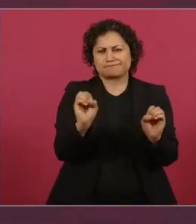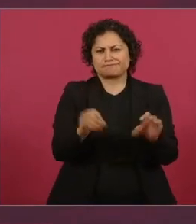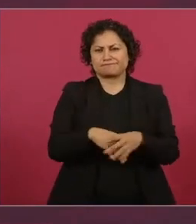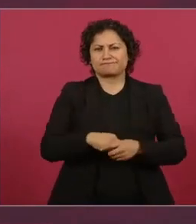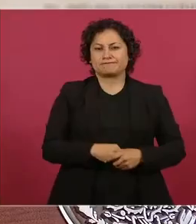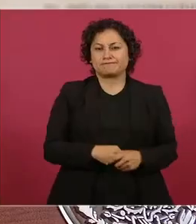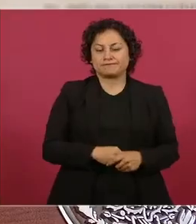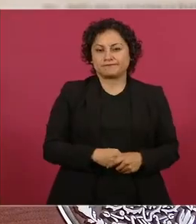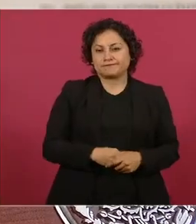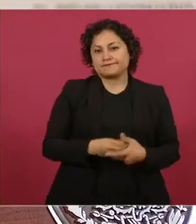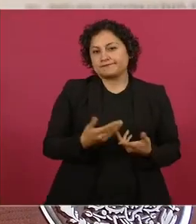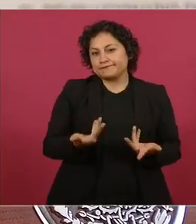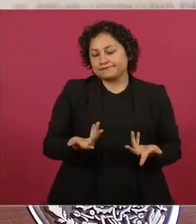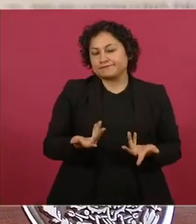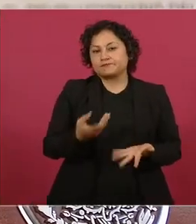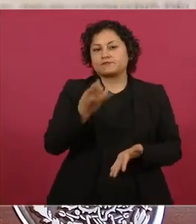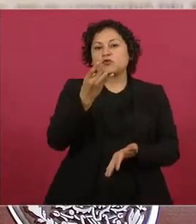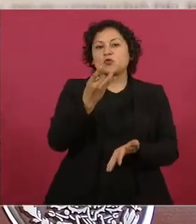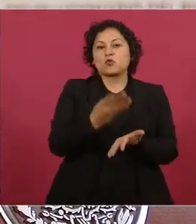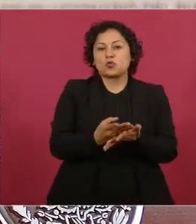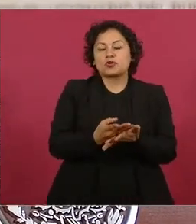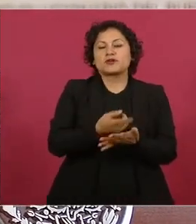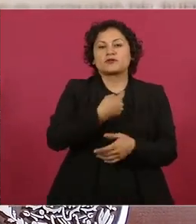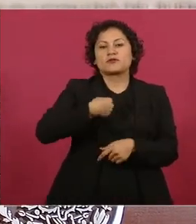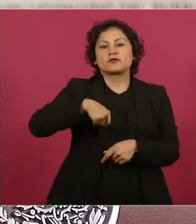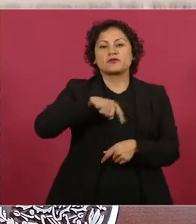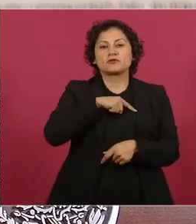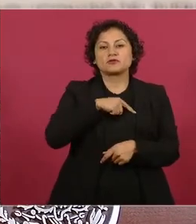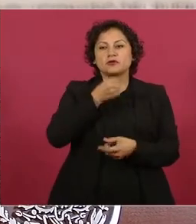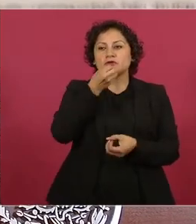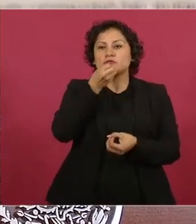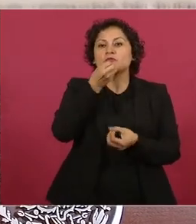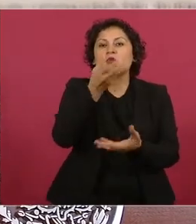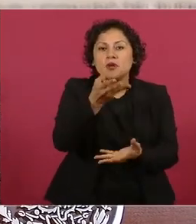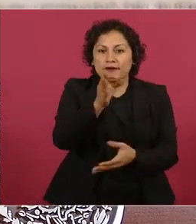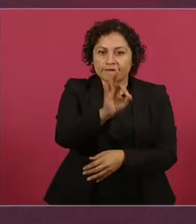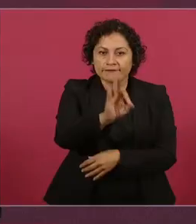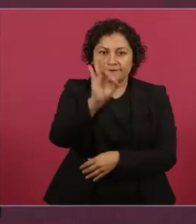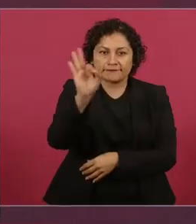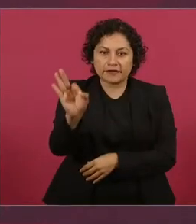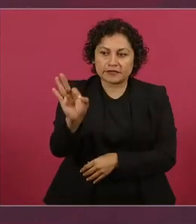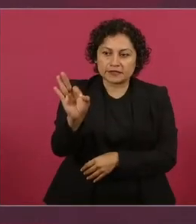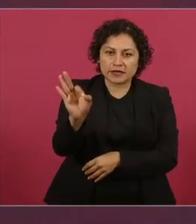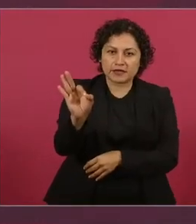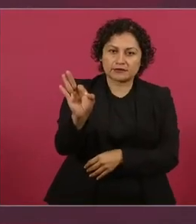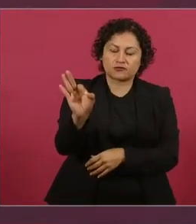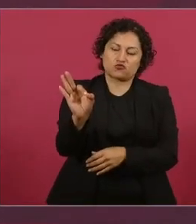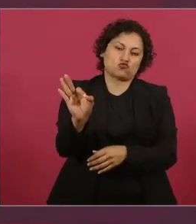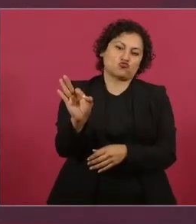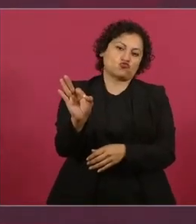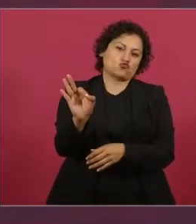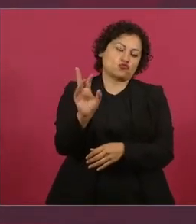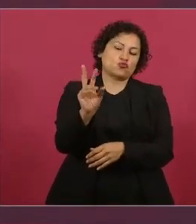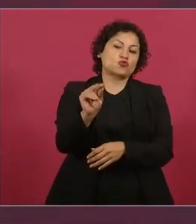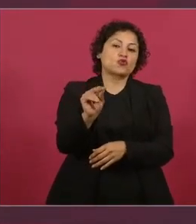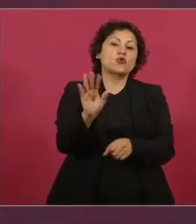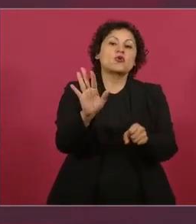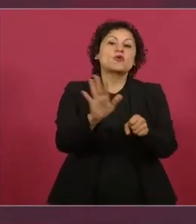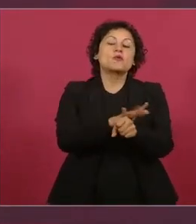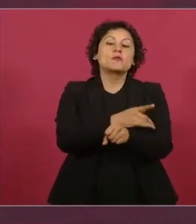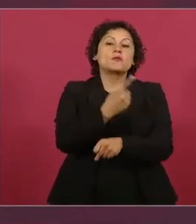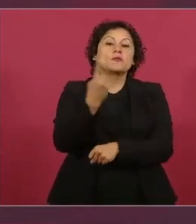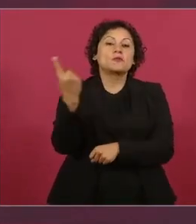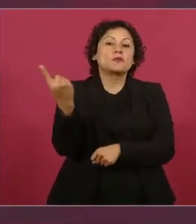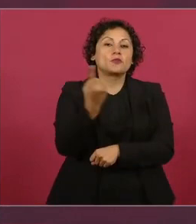A veces nos cuidamos, ¿no? Decir fechas exactas, porque imagínense que no